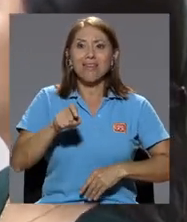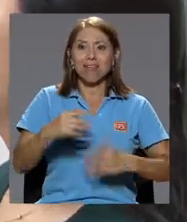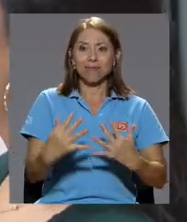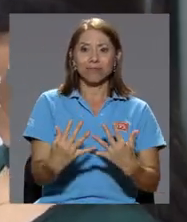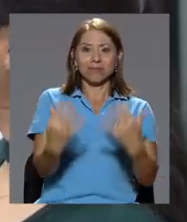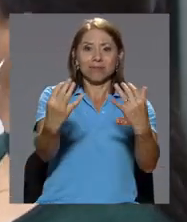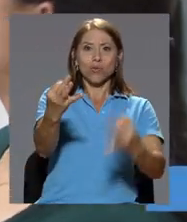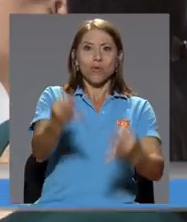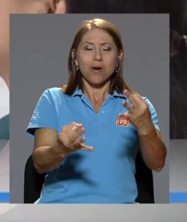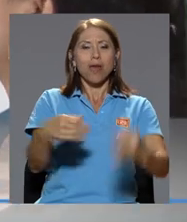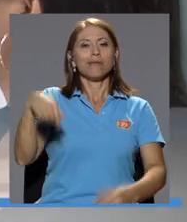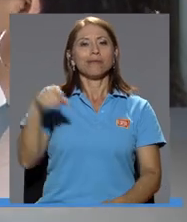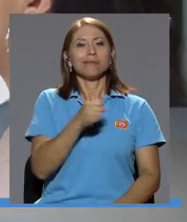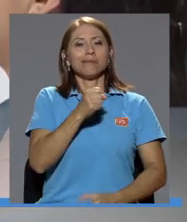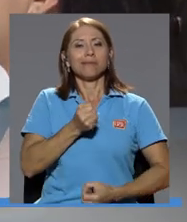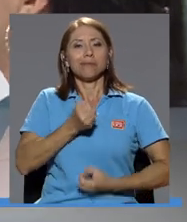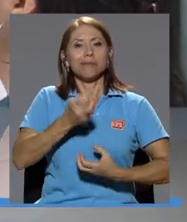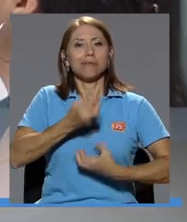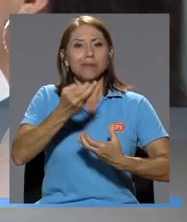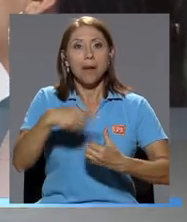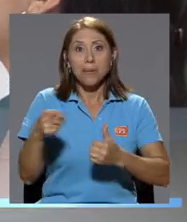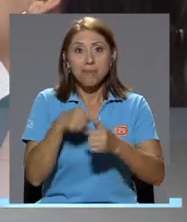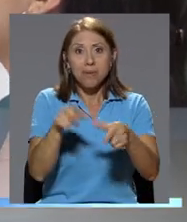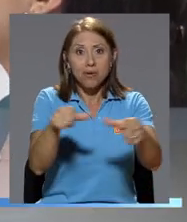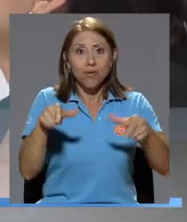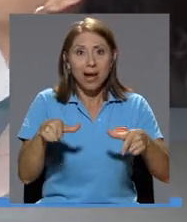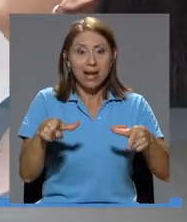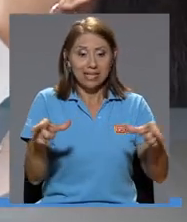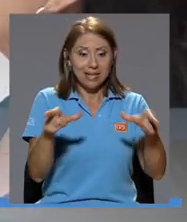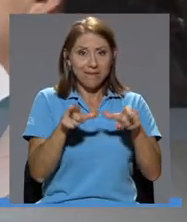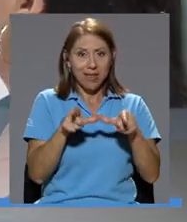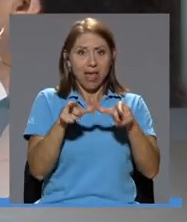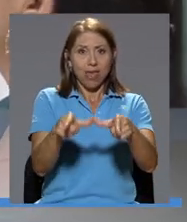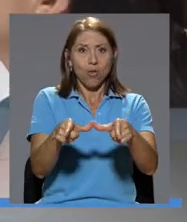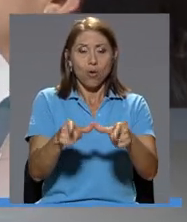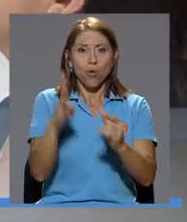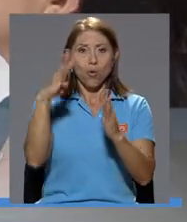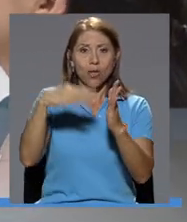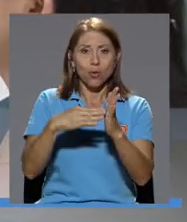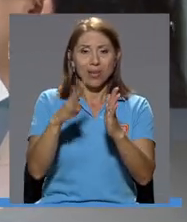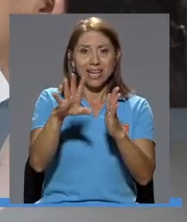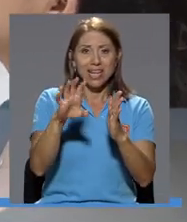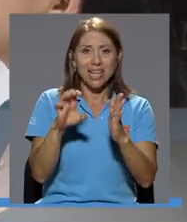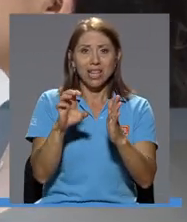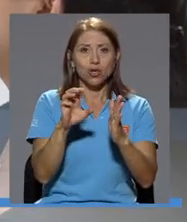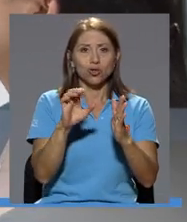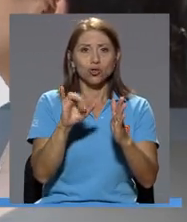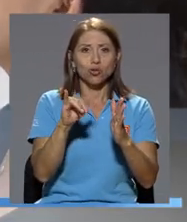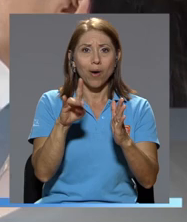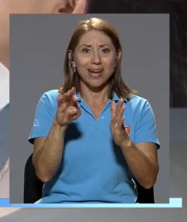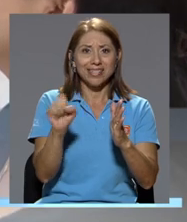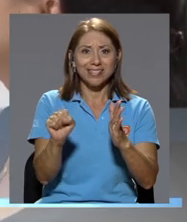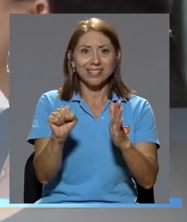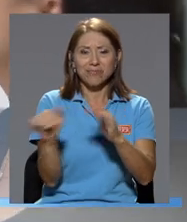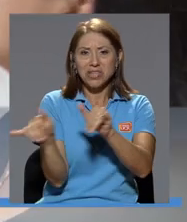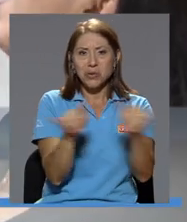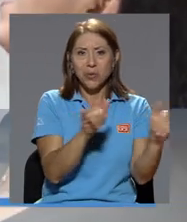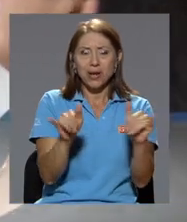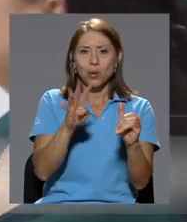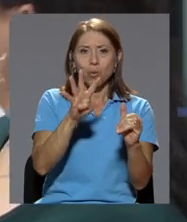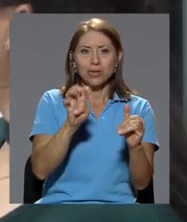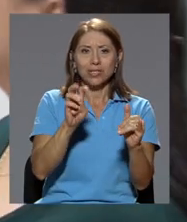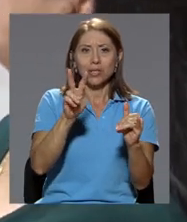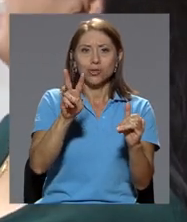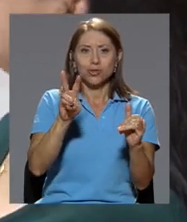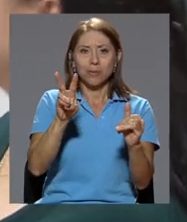frente a un jurado el primer lugar recibirá un certificado y un premio de 4 mil 500 yuanes equivalentes a 420